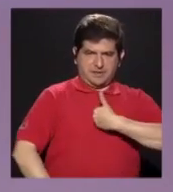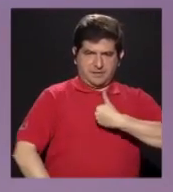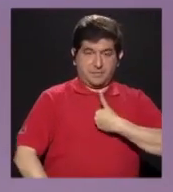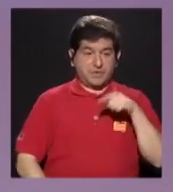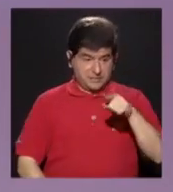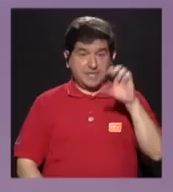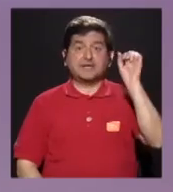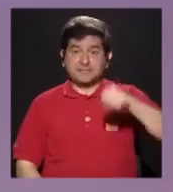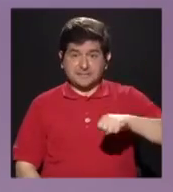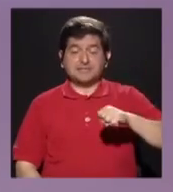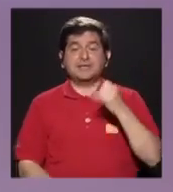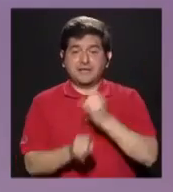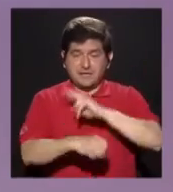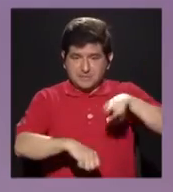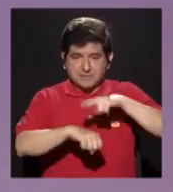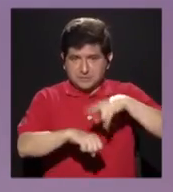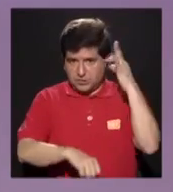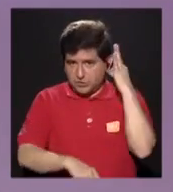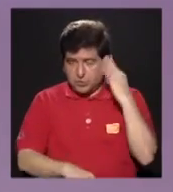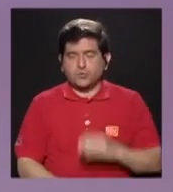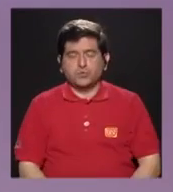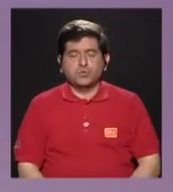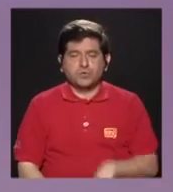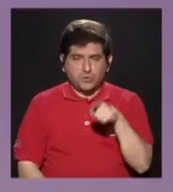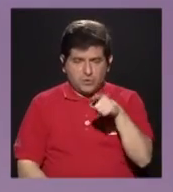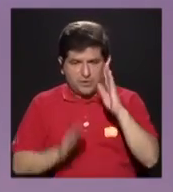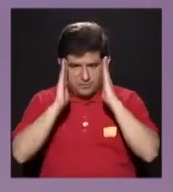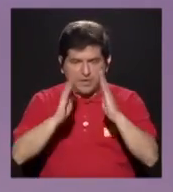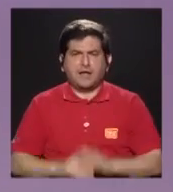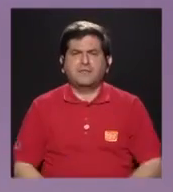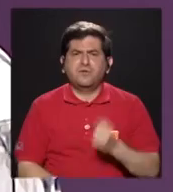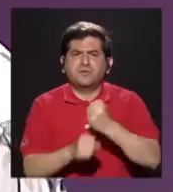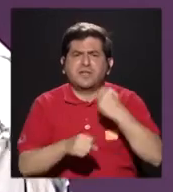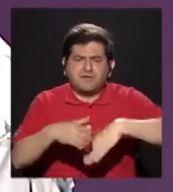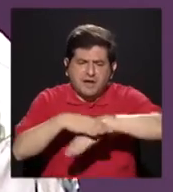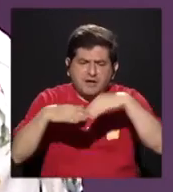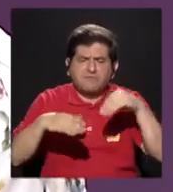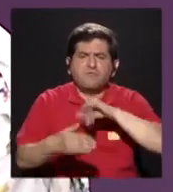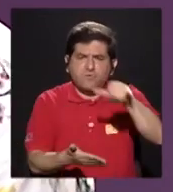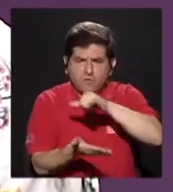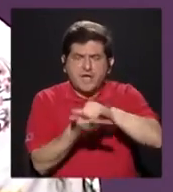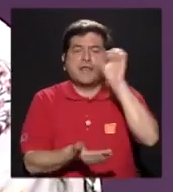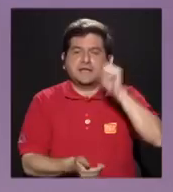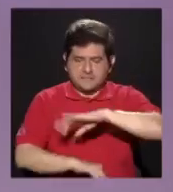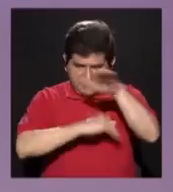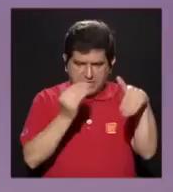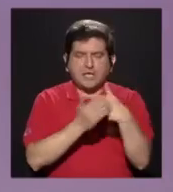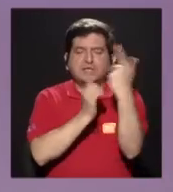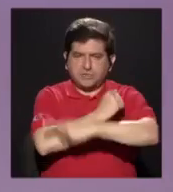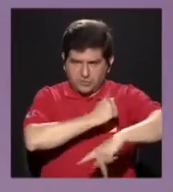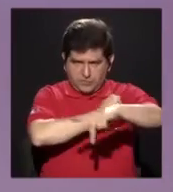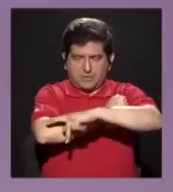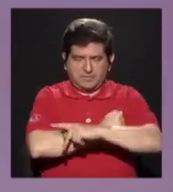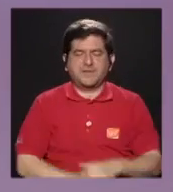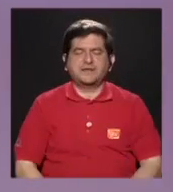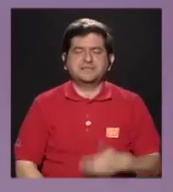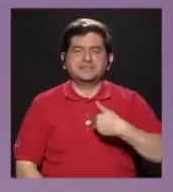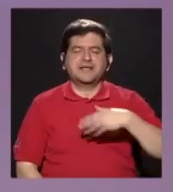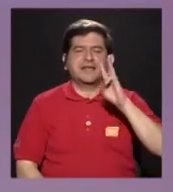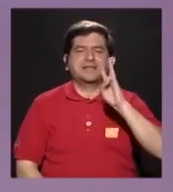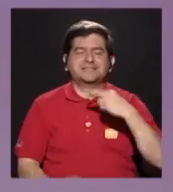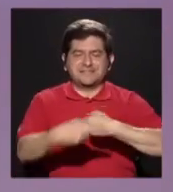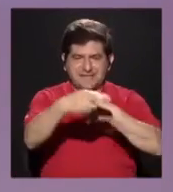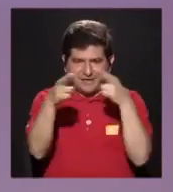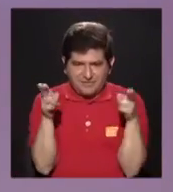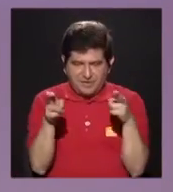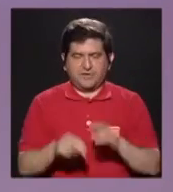ido evolucionando trabajamos fuera de san josé también y normalmente tendremos todo el país tenemos en todo el país hay regionales en seis regiones de las seis regiones del